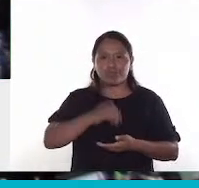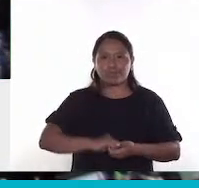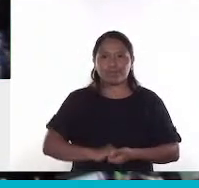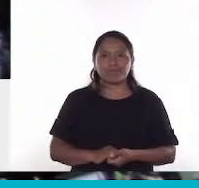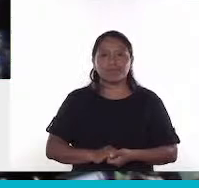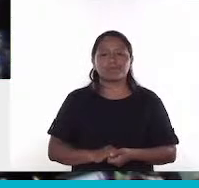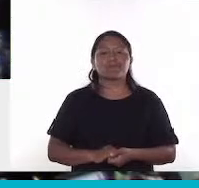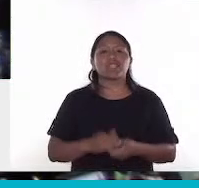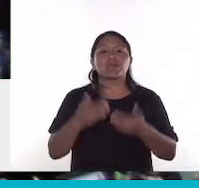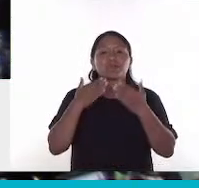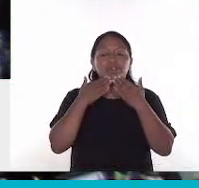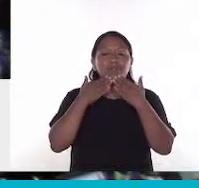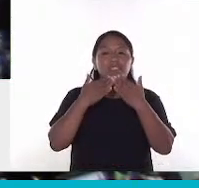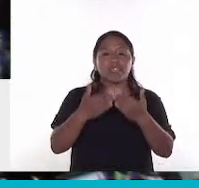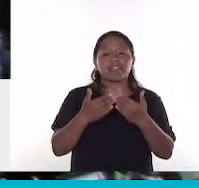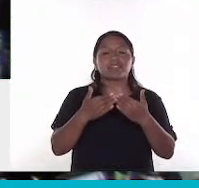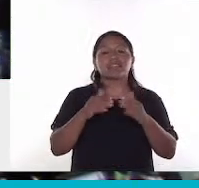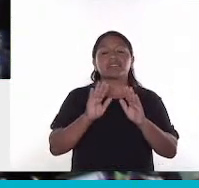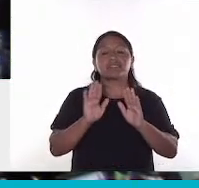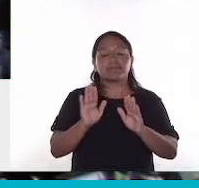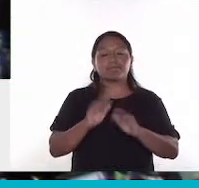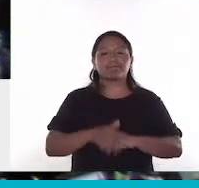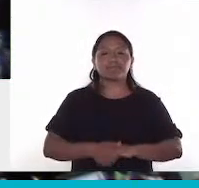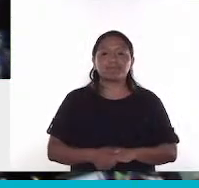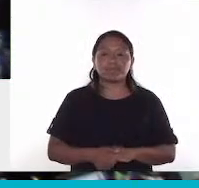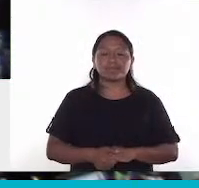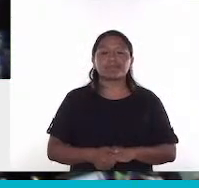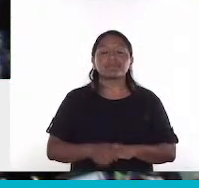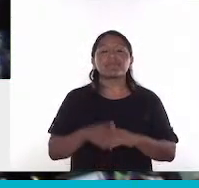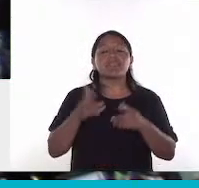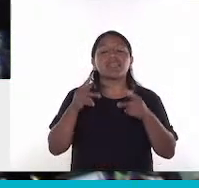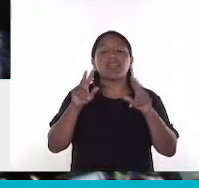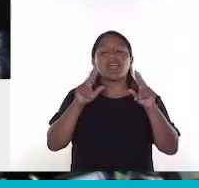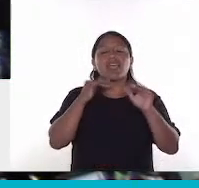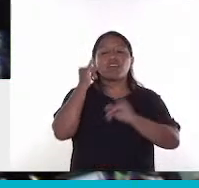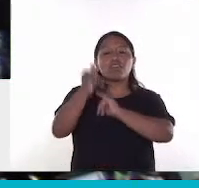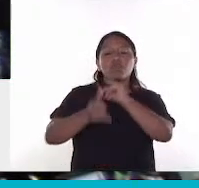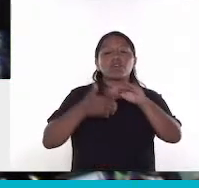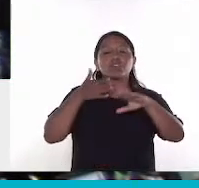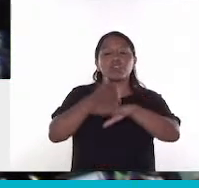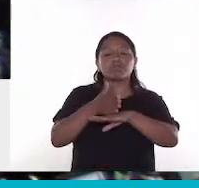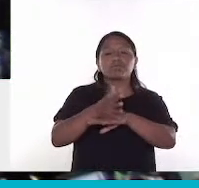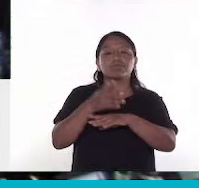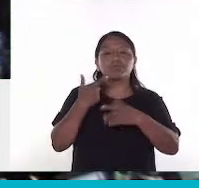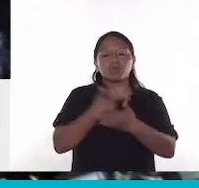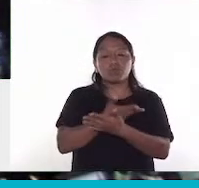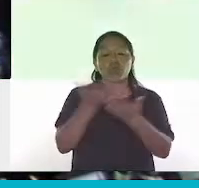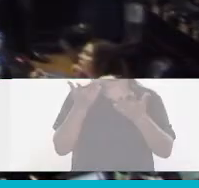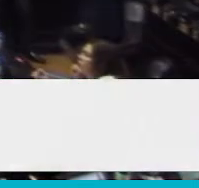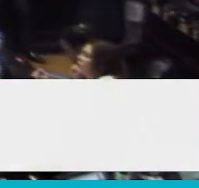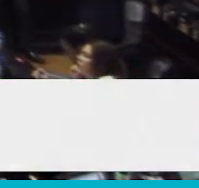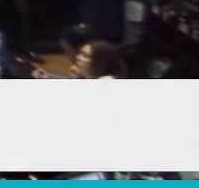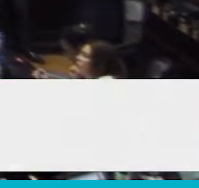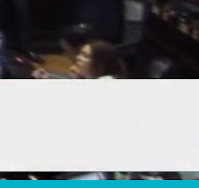Gracias, señor presidente. El acceso a la información pública, vigente a través de la Ley